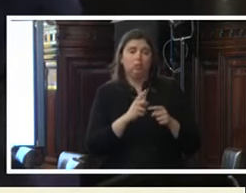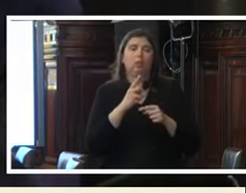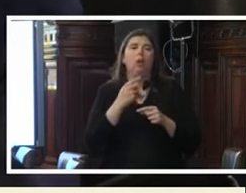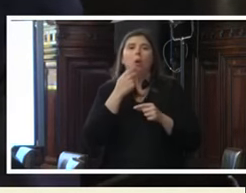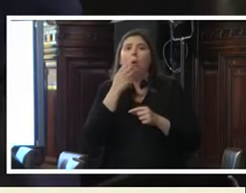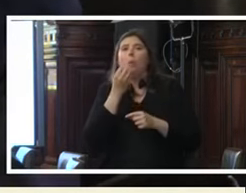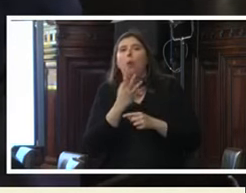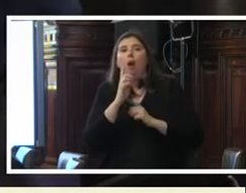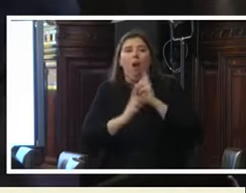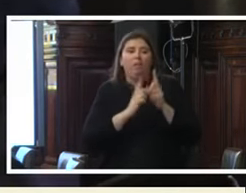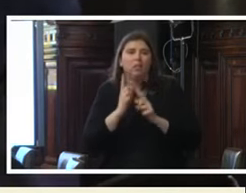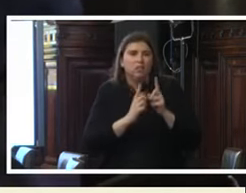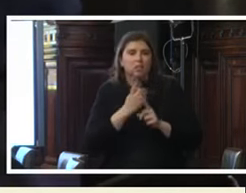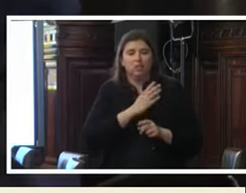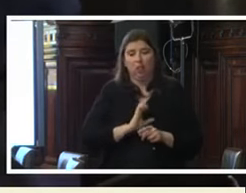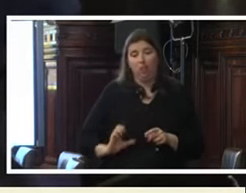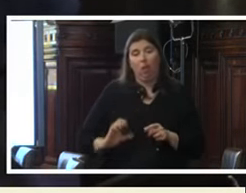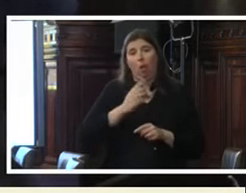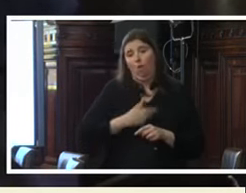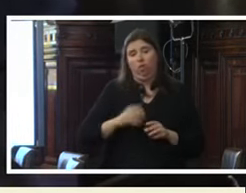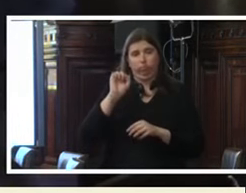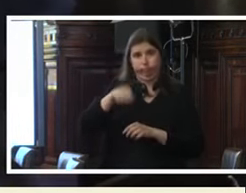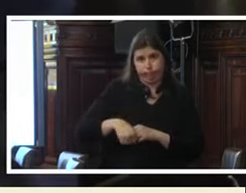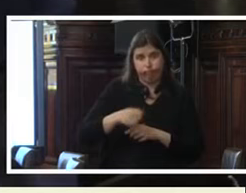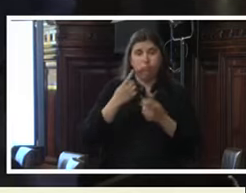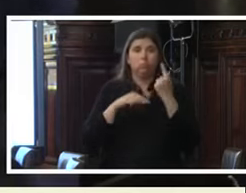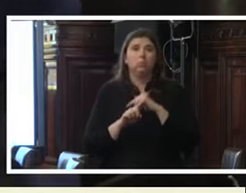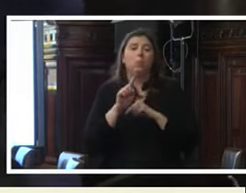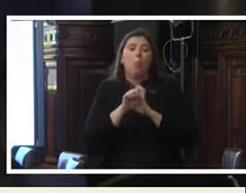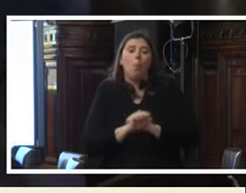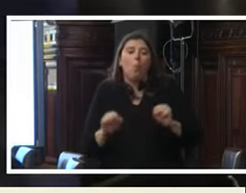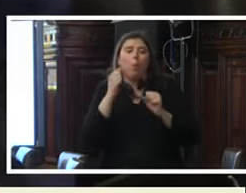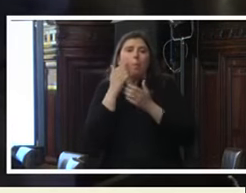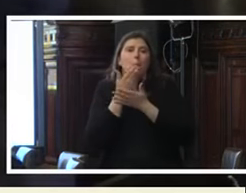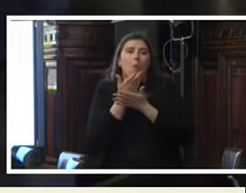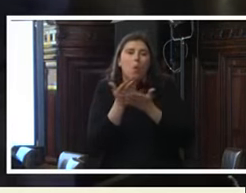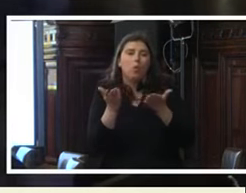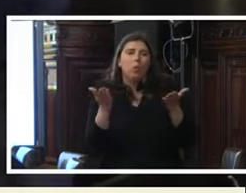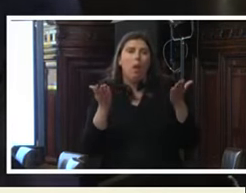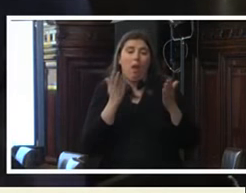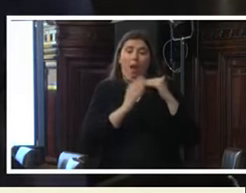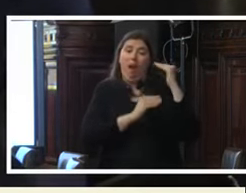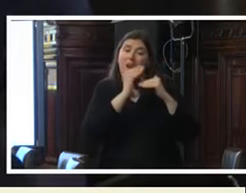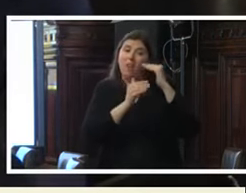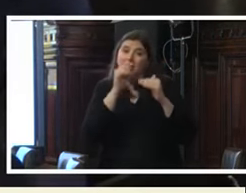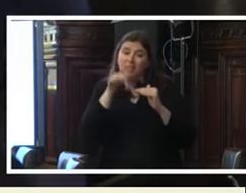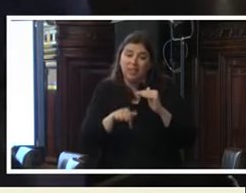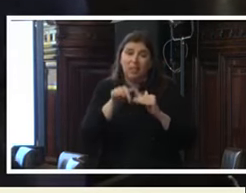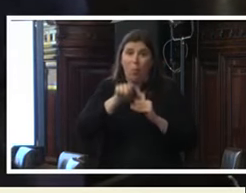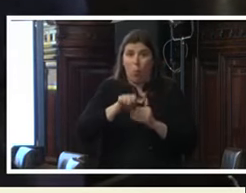en los ámbitos legislativos o ejecutivos y todo lo que pueda significar y mostrar avances en este